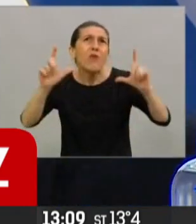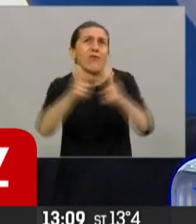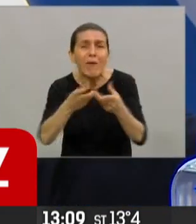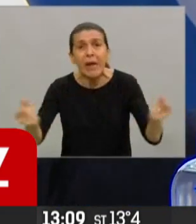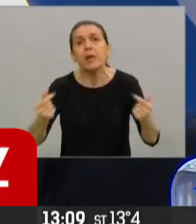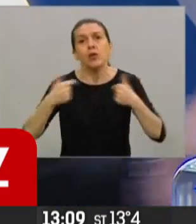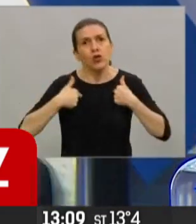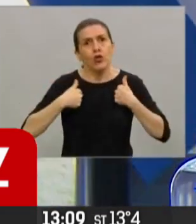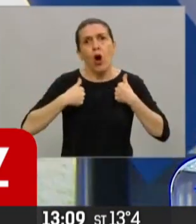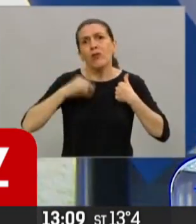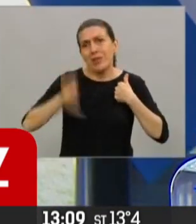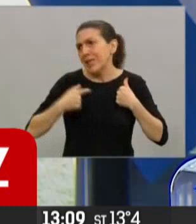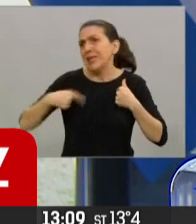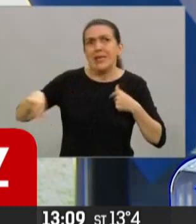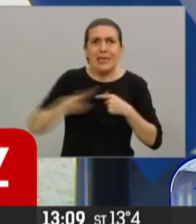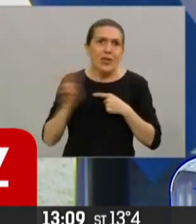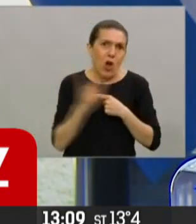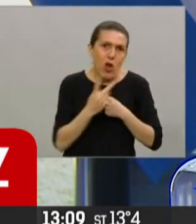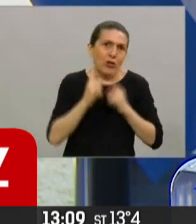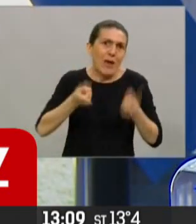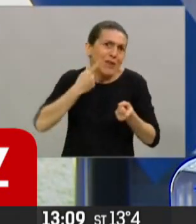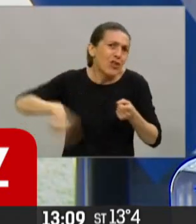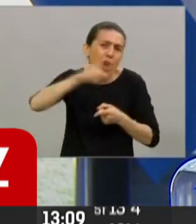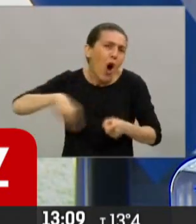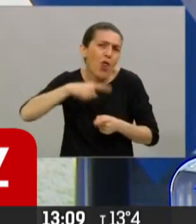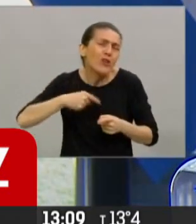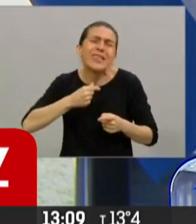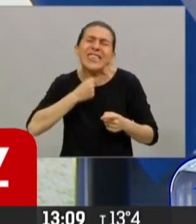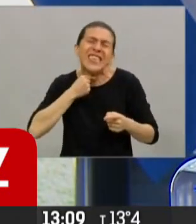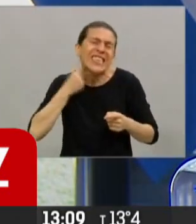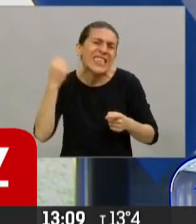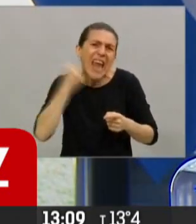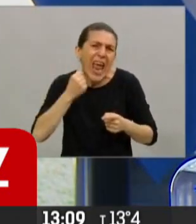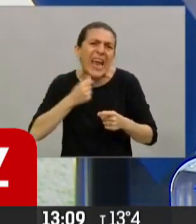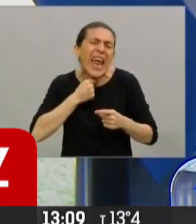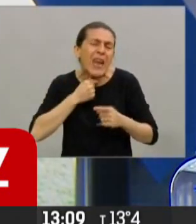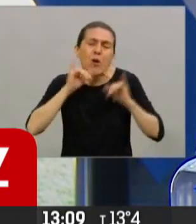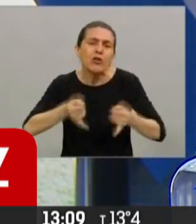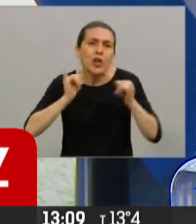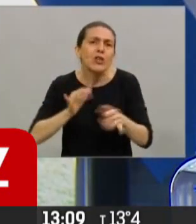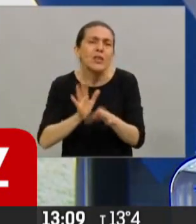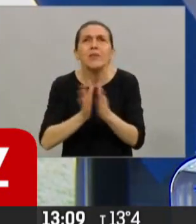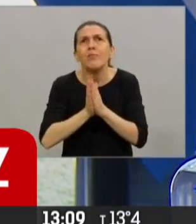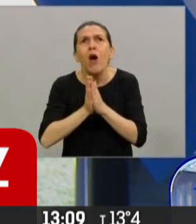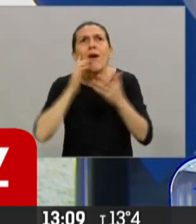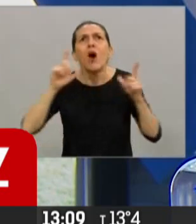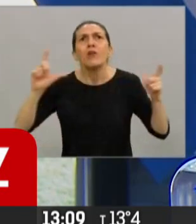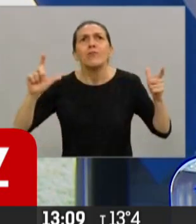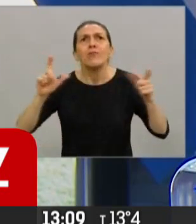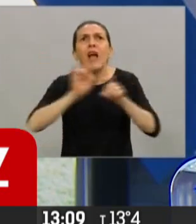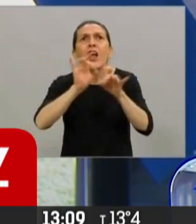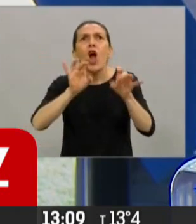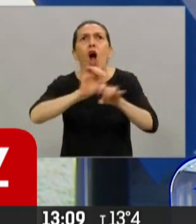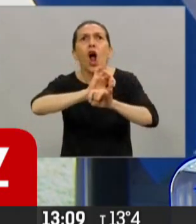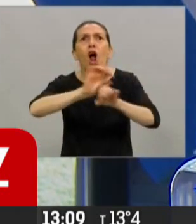son todos los que están aquí y son todos los que están allí. Todos quisiéramos poder superar este tiempo rápidamente